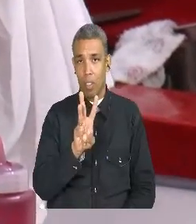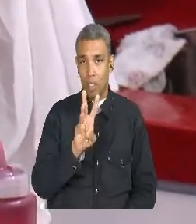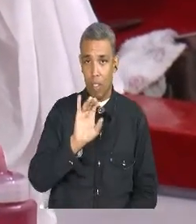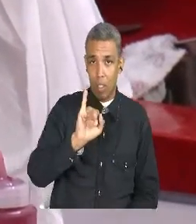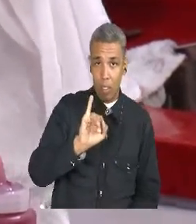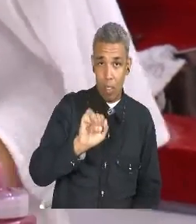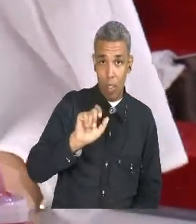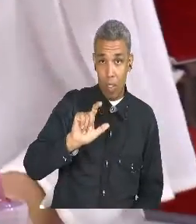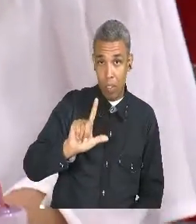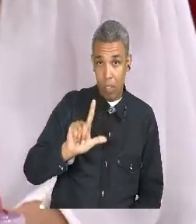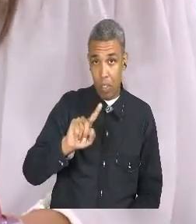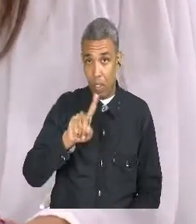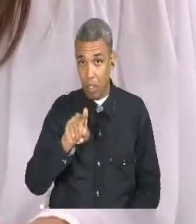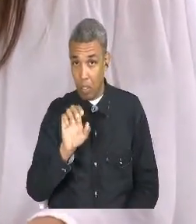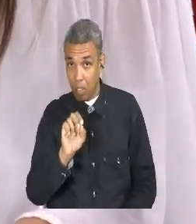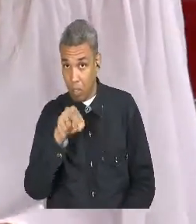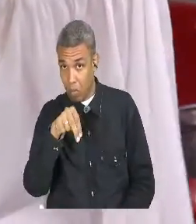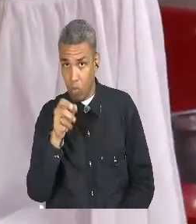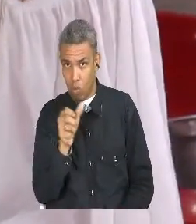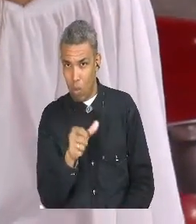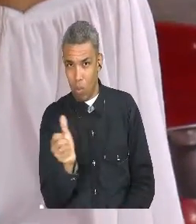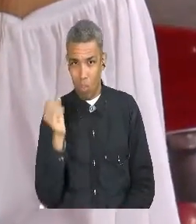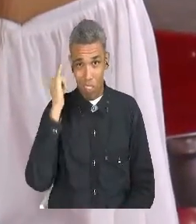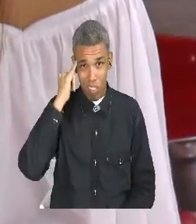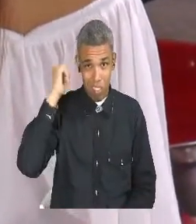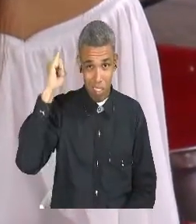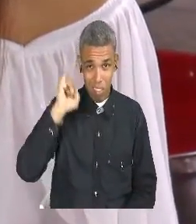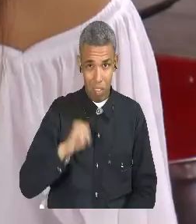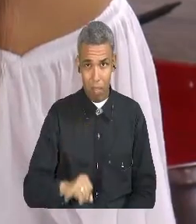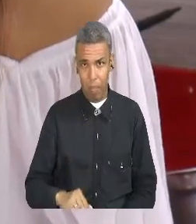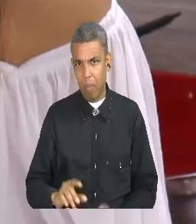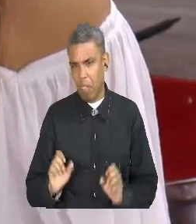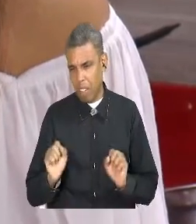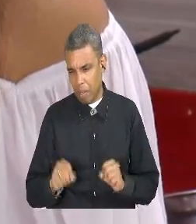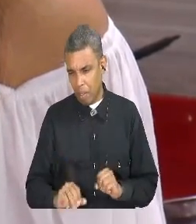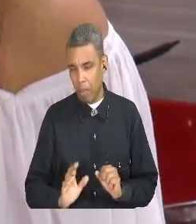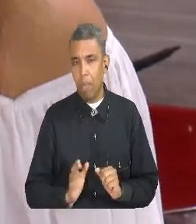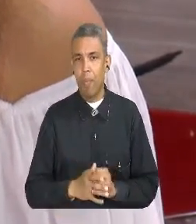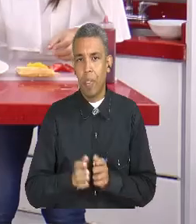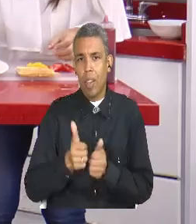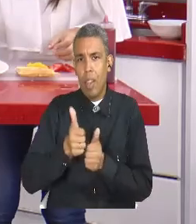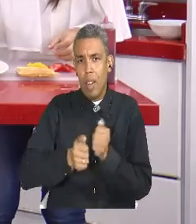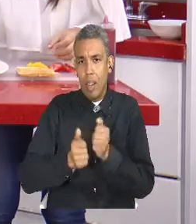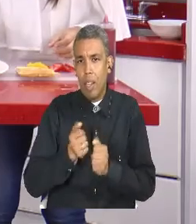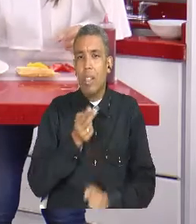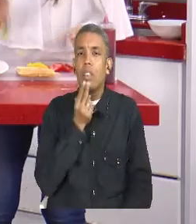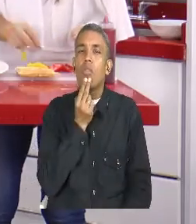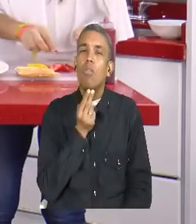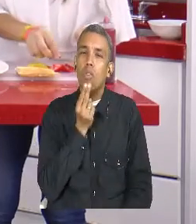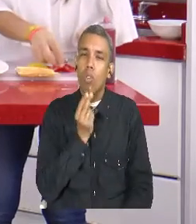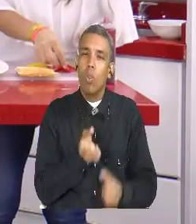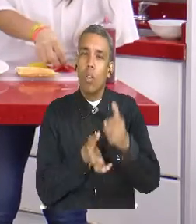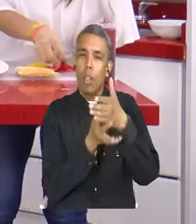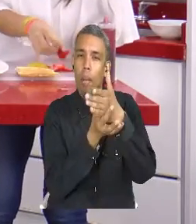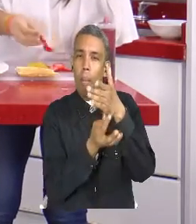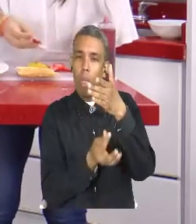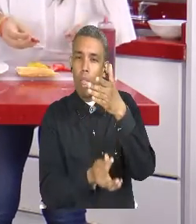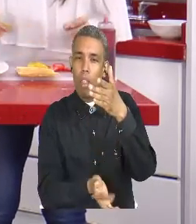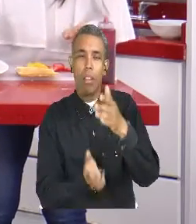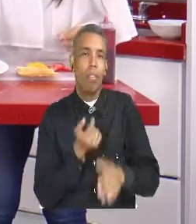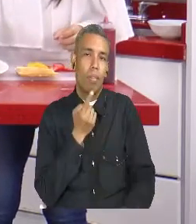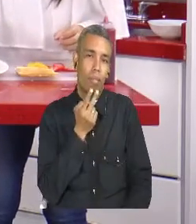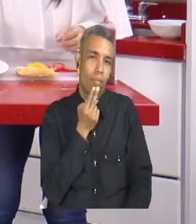emplatado. Podemos utilizar, como les decía, bueno, voy a utilizar leche condensada. Ajá. ¿Listo? Ok. Ella utilizó salsa de mora, yo utilizo